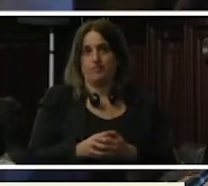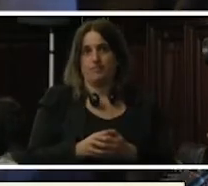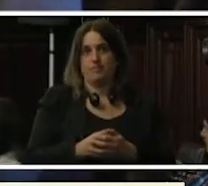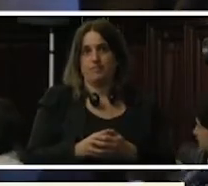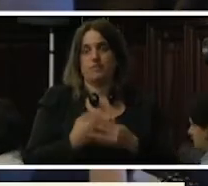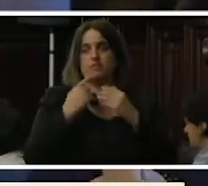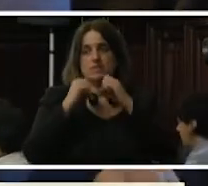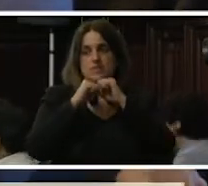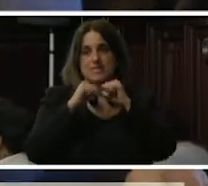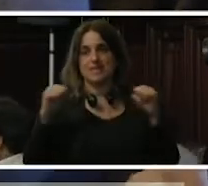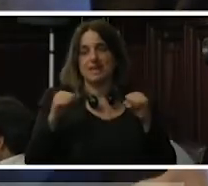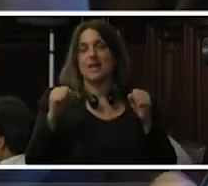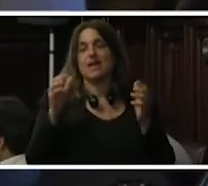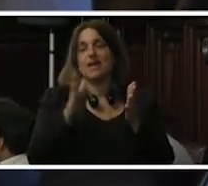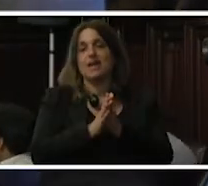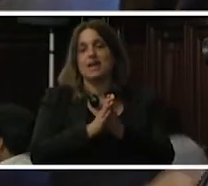Adjunta.